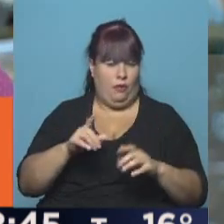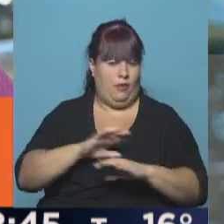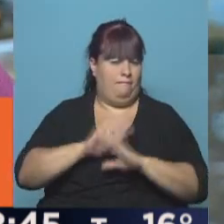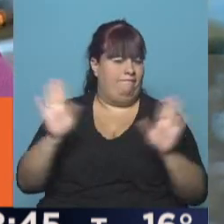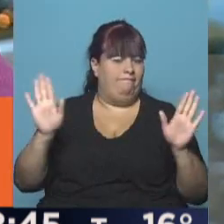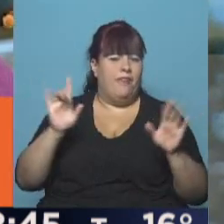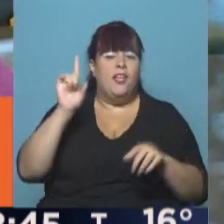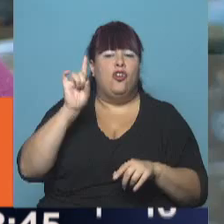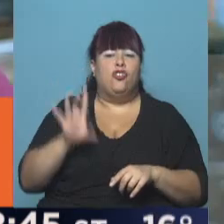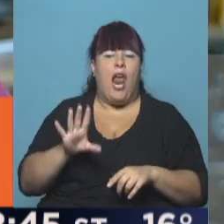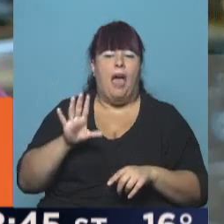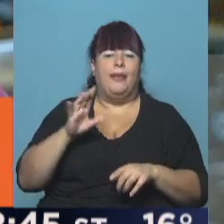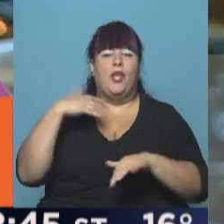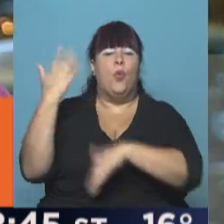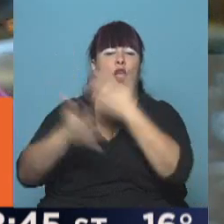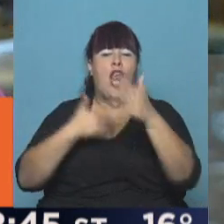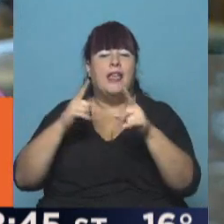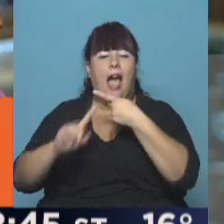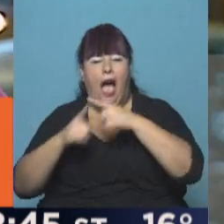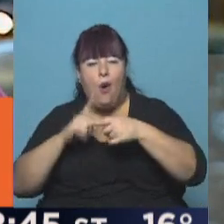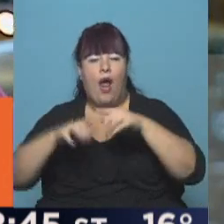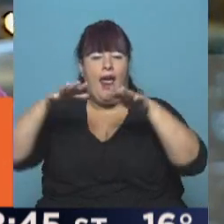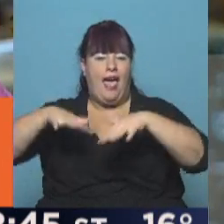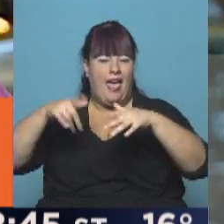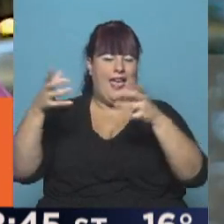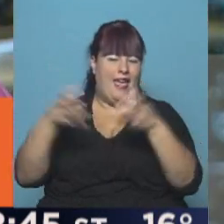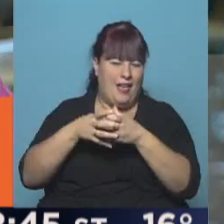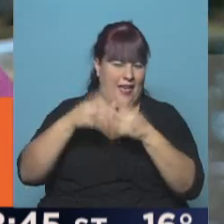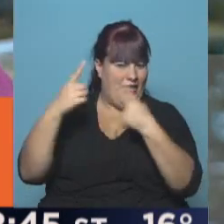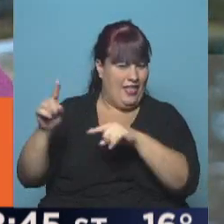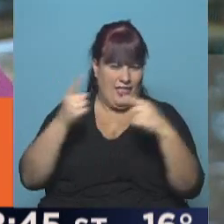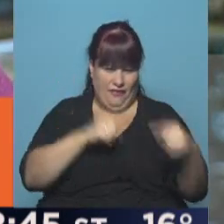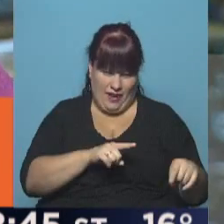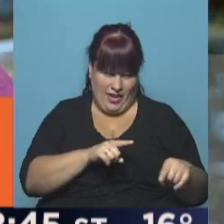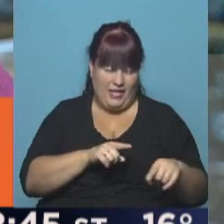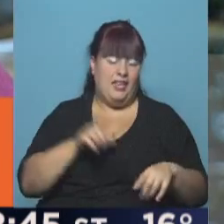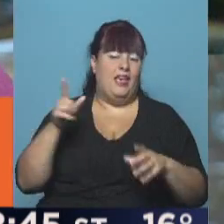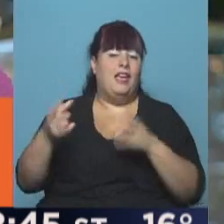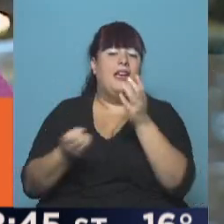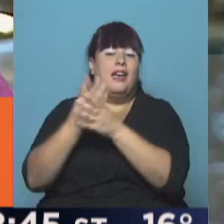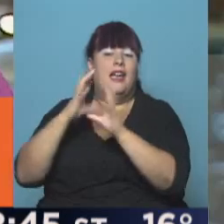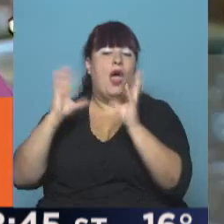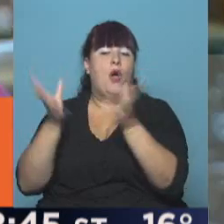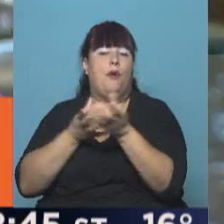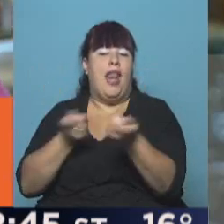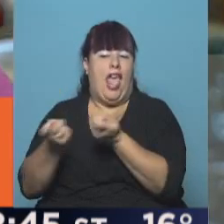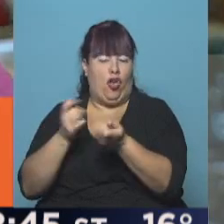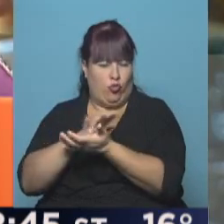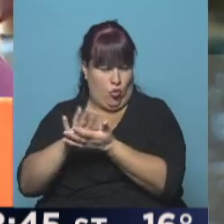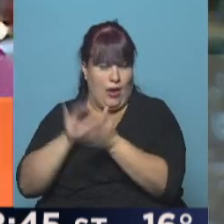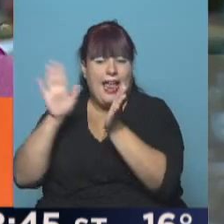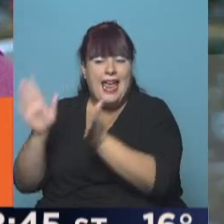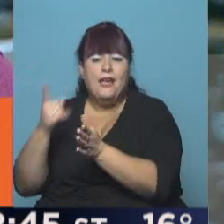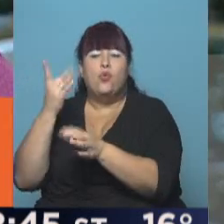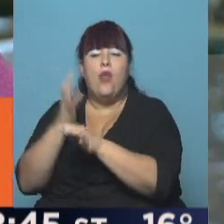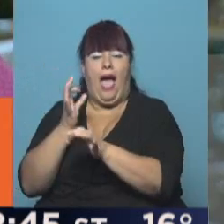por completo la violencia organizada, institucionalizada por las barras bravas, que está armada alrededor de un negocio ilegal. Ese es un